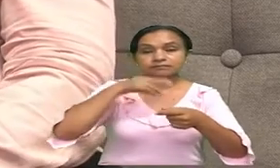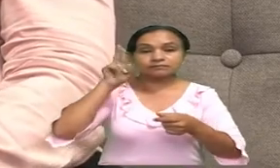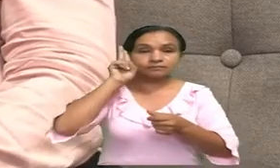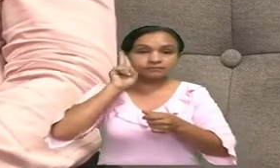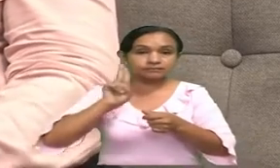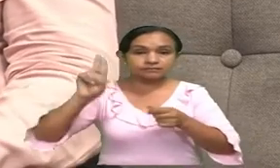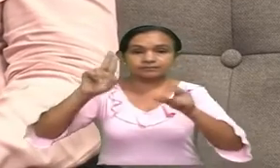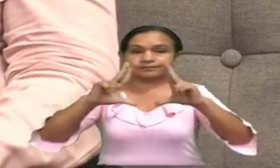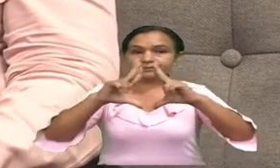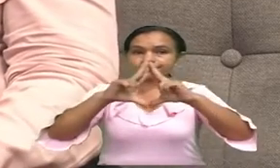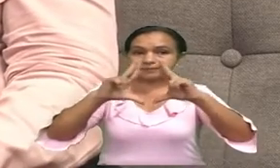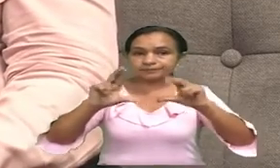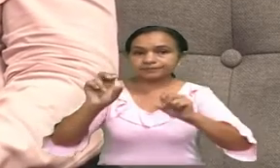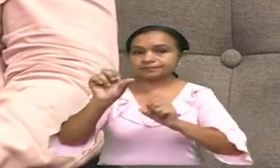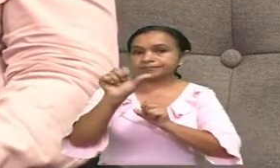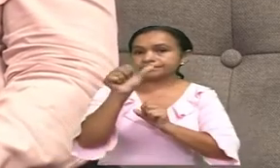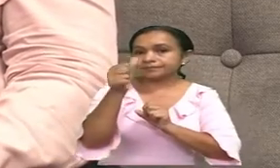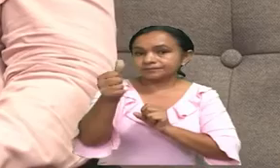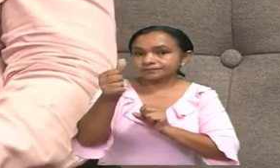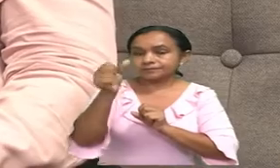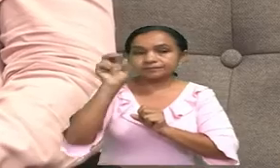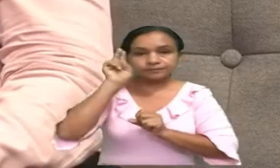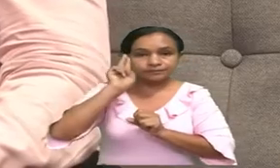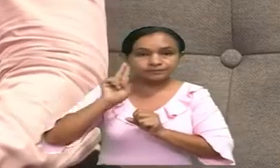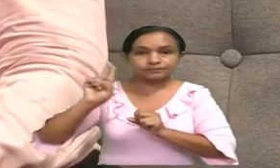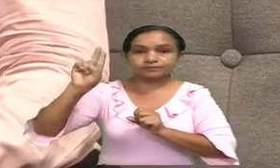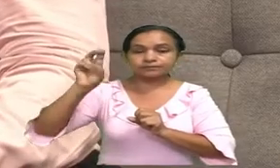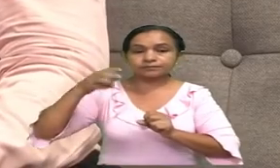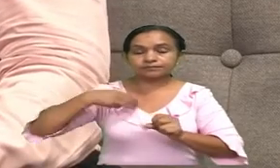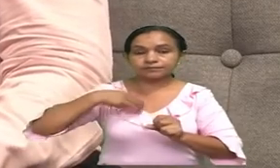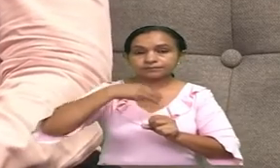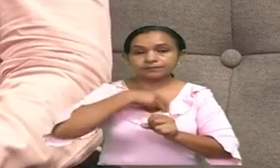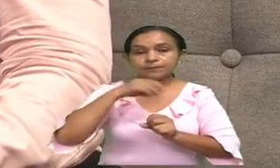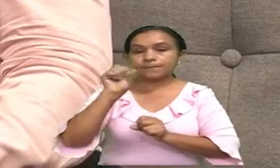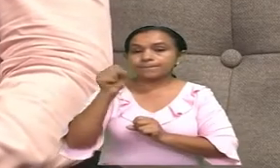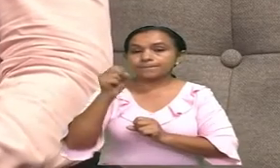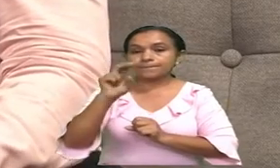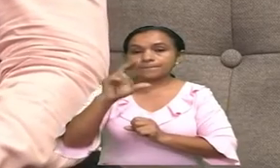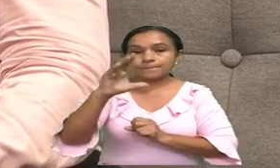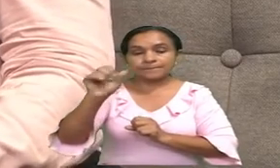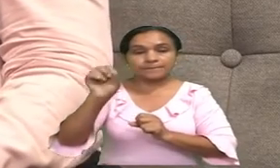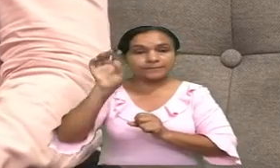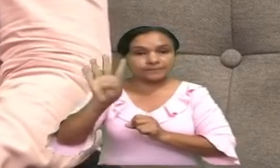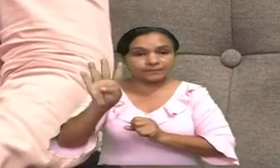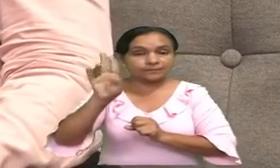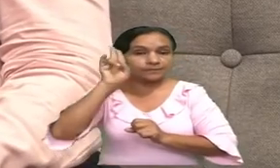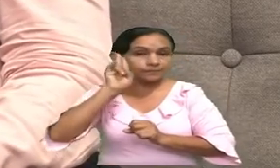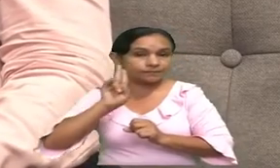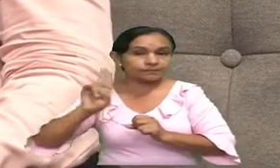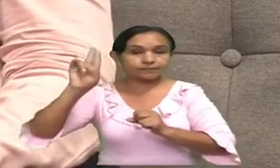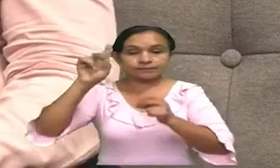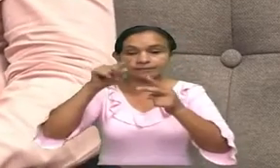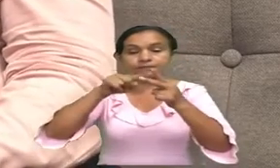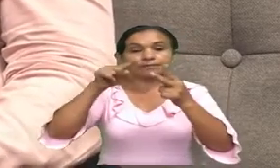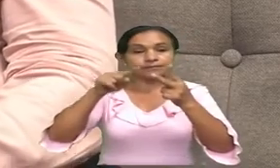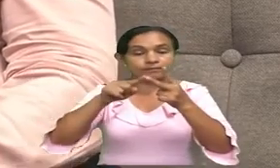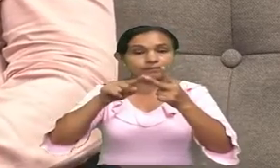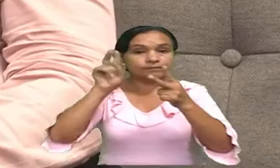de Nicaragua somos 6 las universidades miembros del SUCA, las 4 universidades públicas y las 2